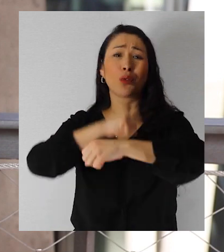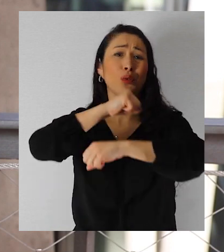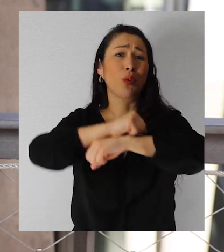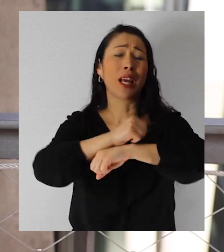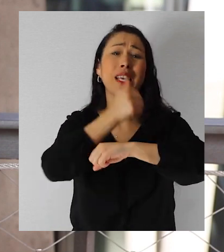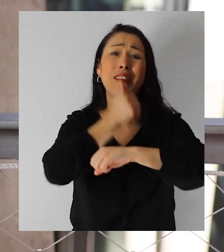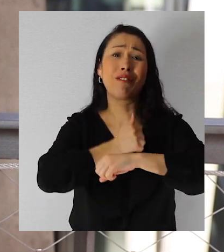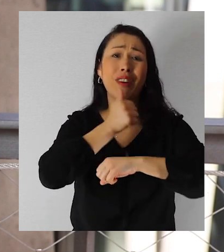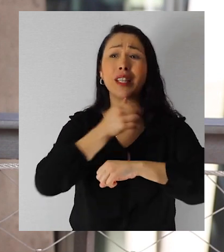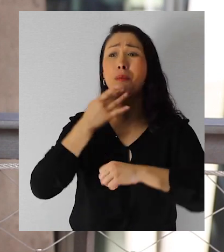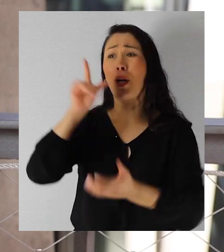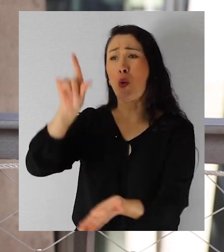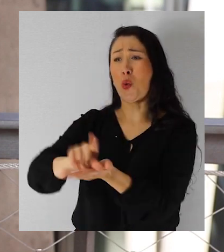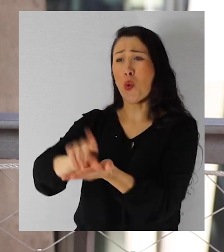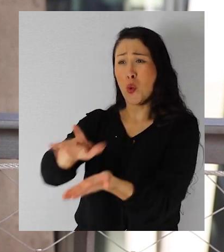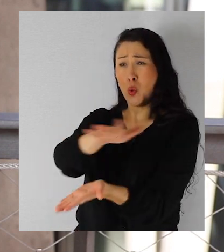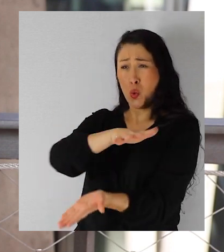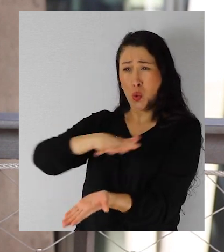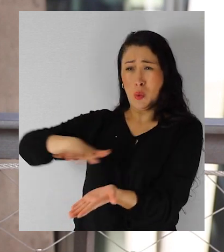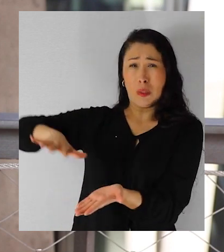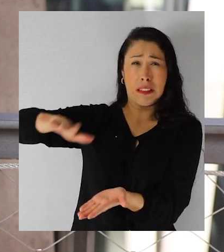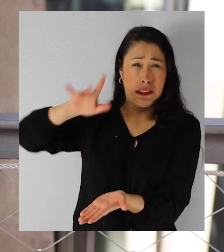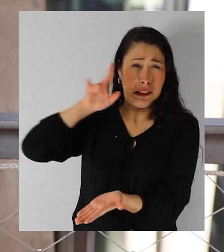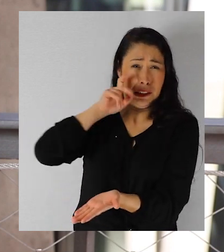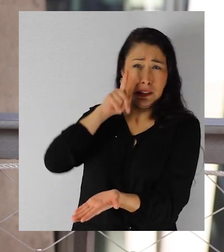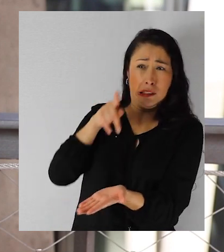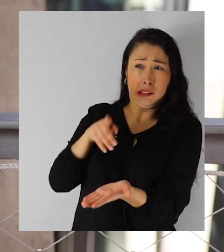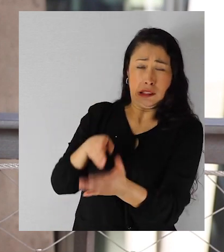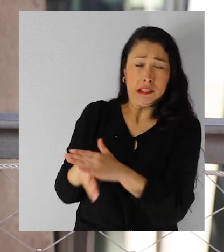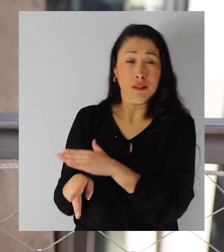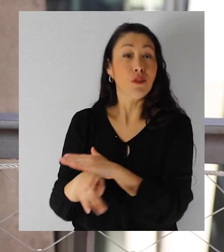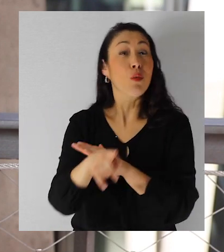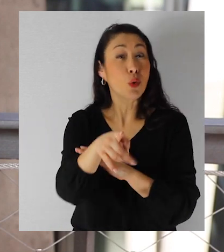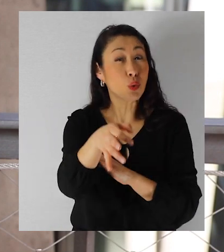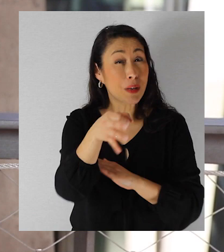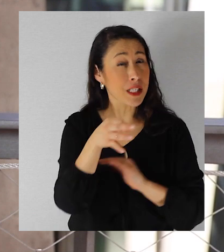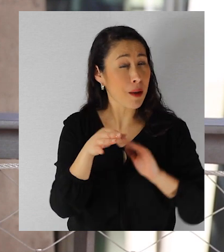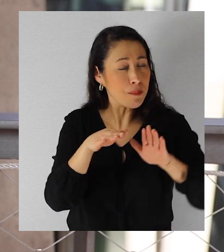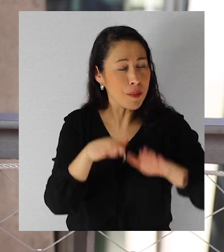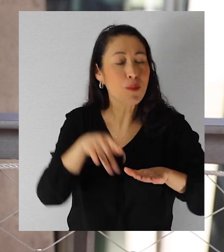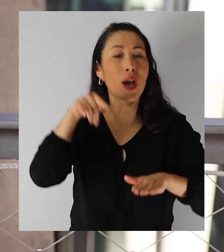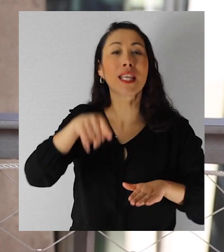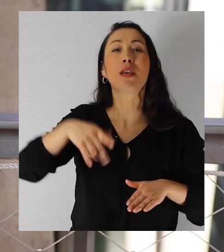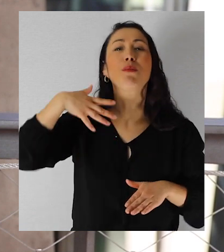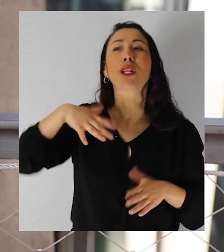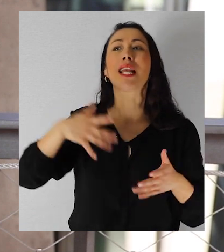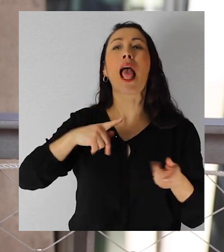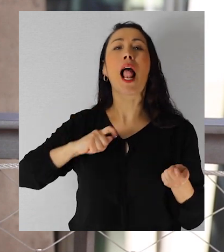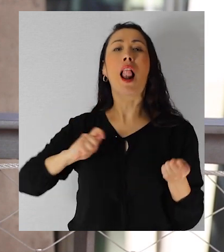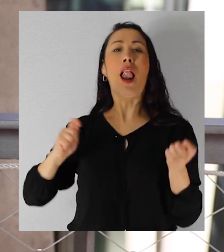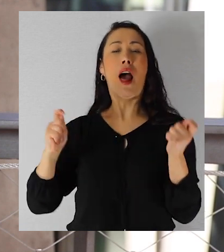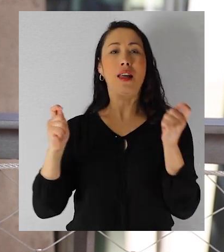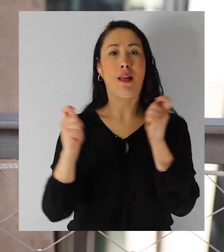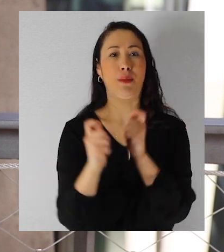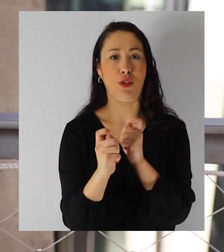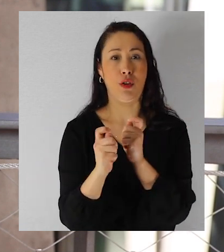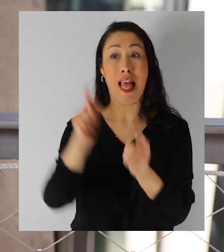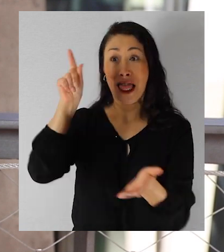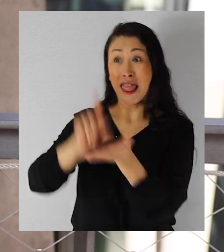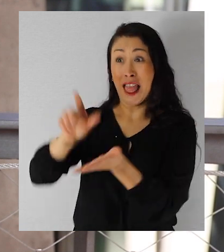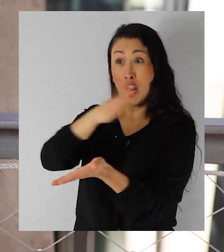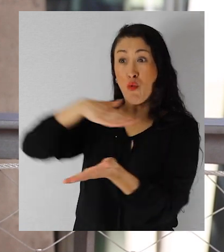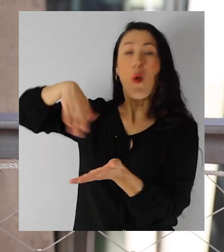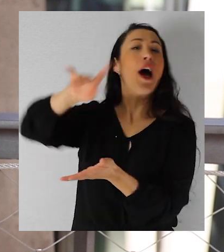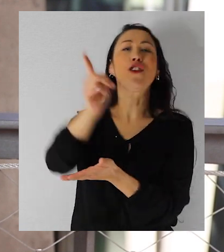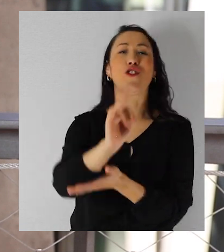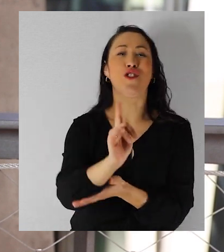por la condición geográfica que tienen las cosas. Y como tú decías, acá lo importante es la adaptación, no del entorno,